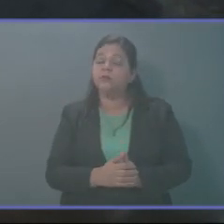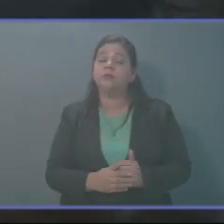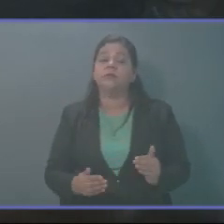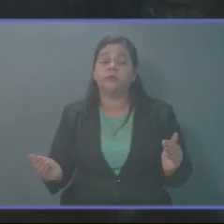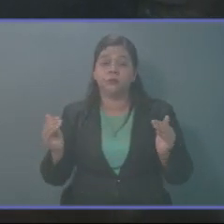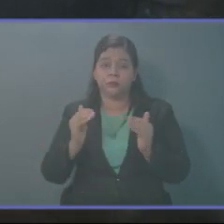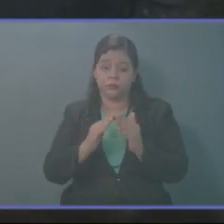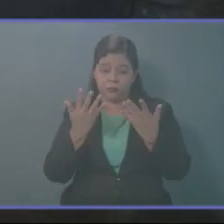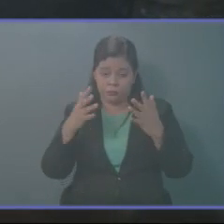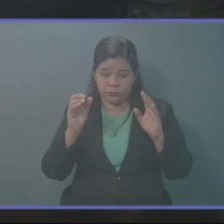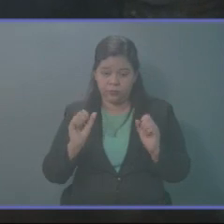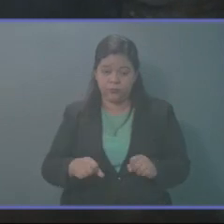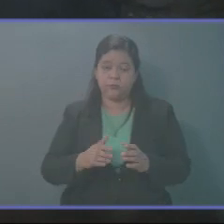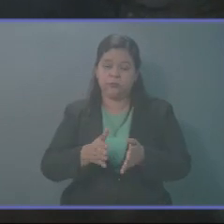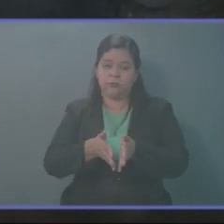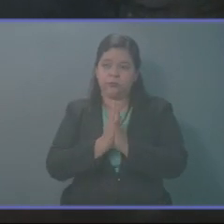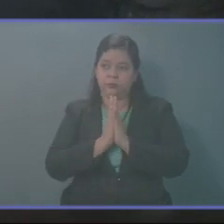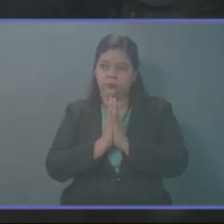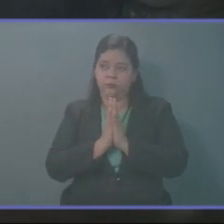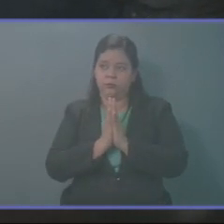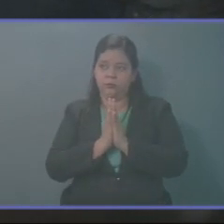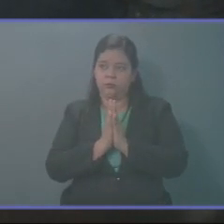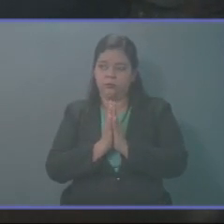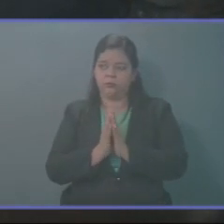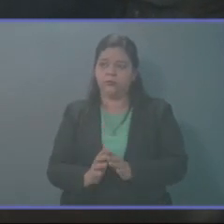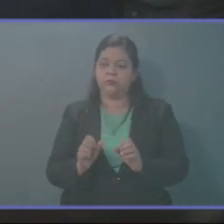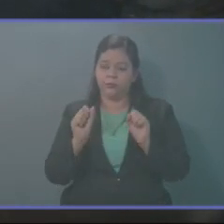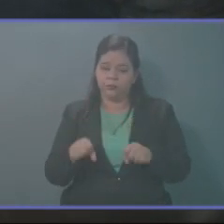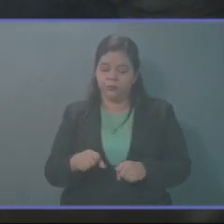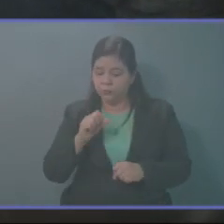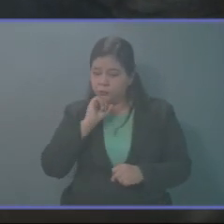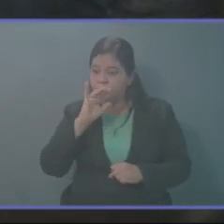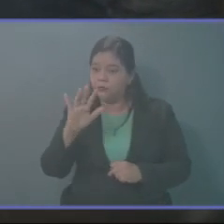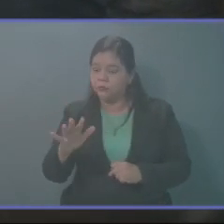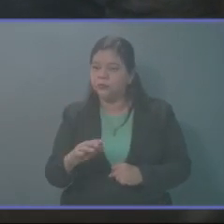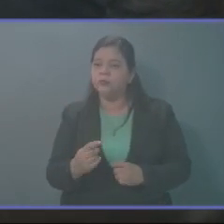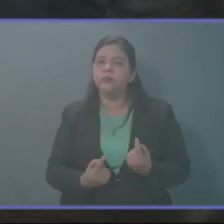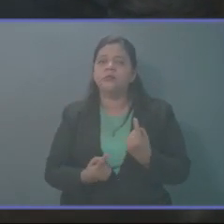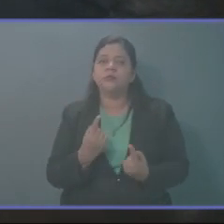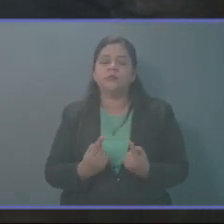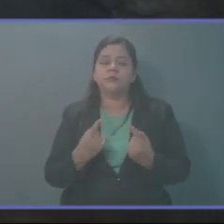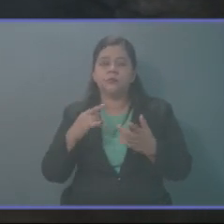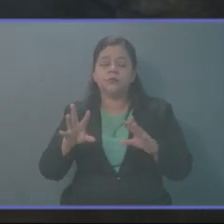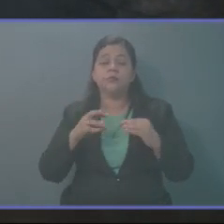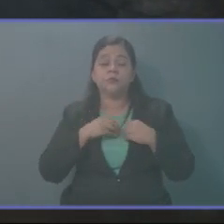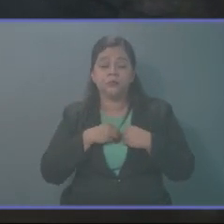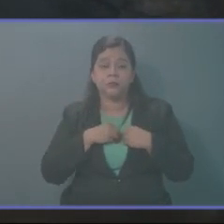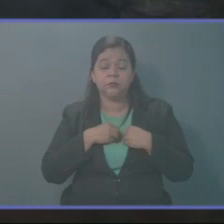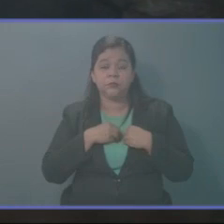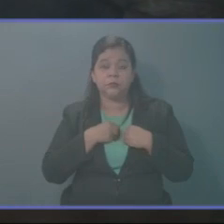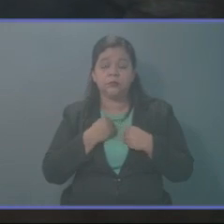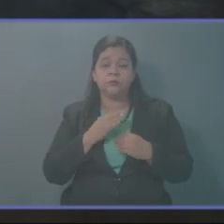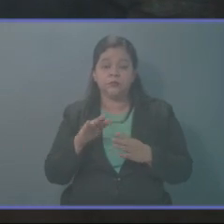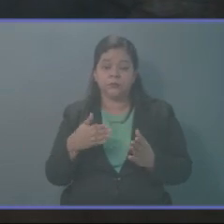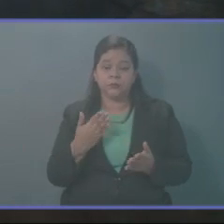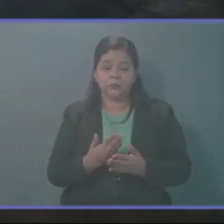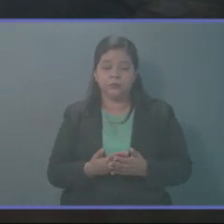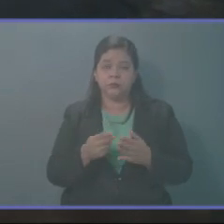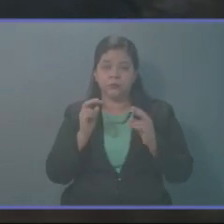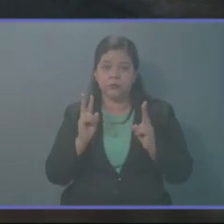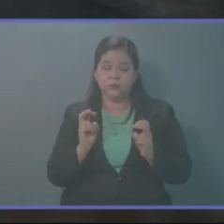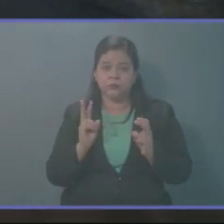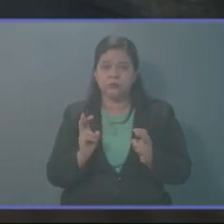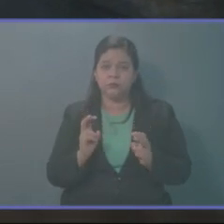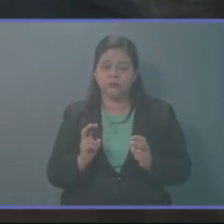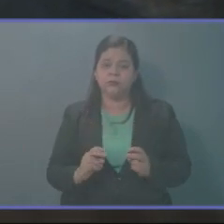se le pidió que estableciera cuál es el impacto previsible en términos de las